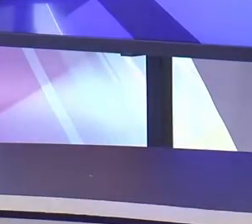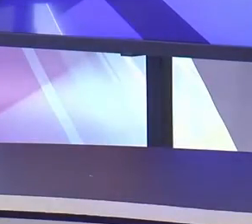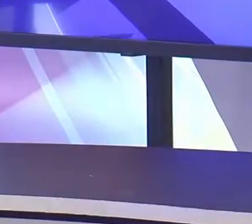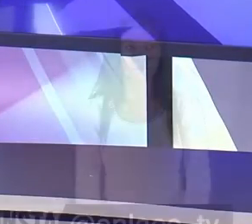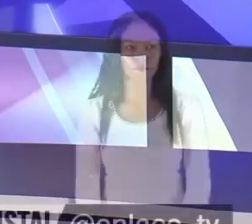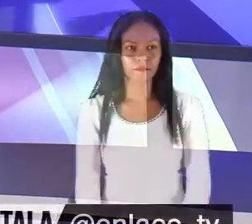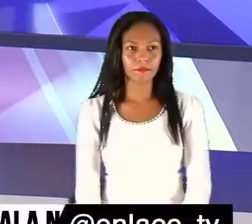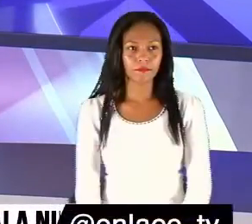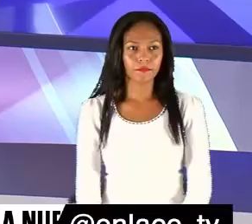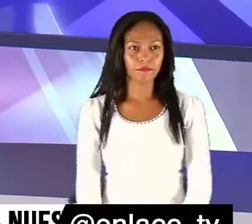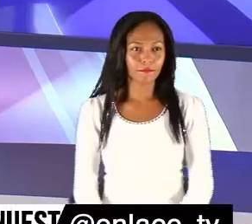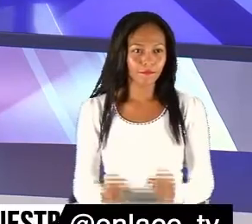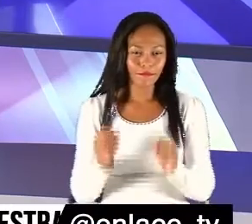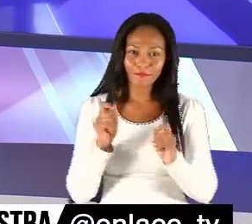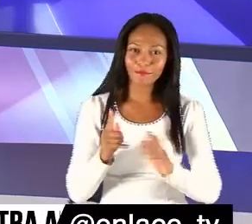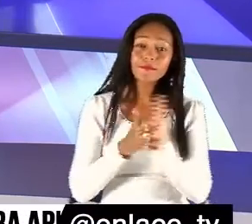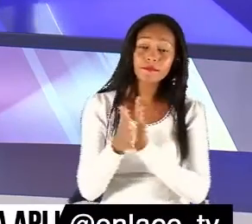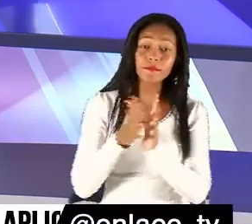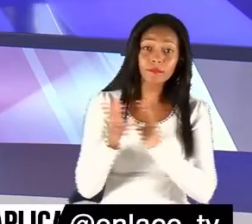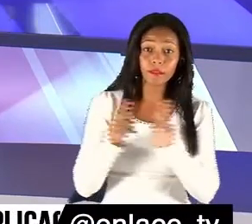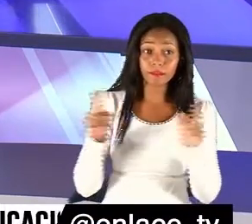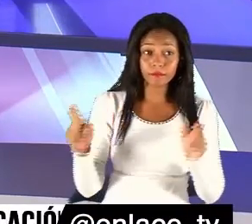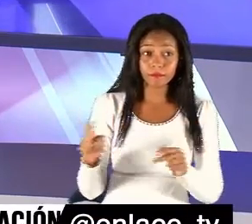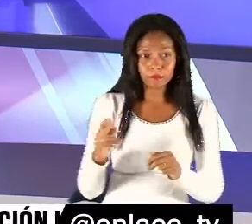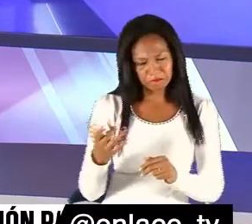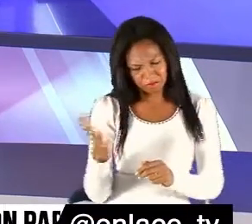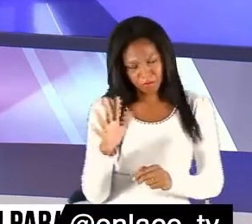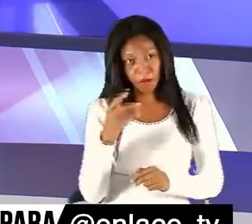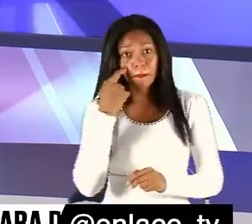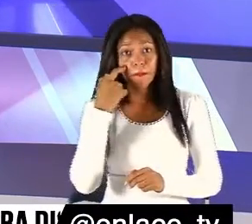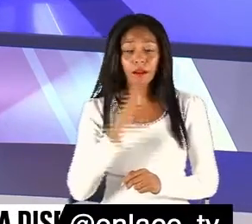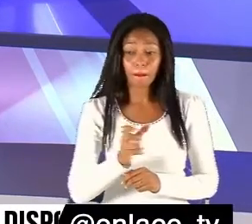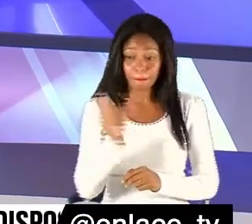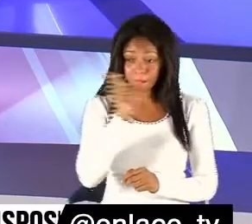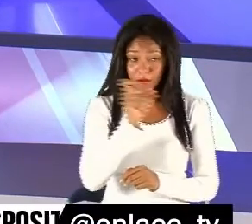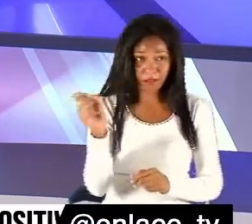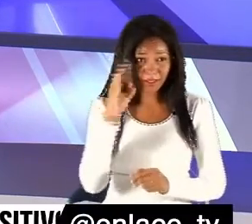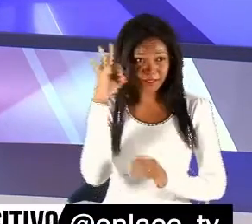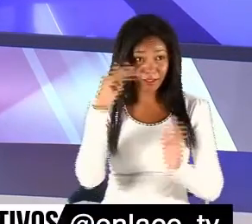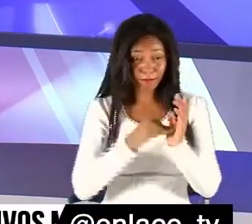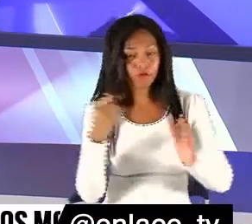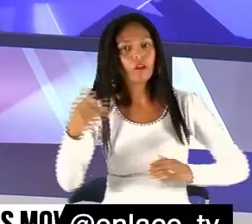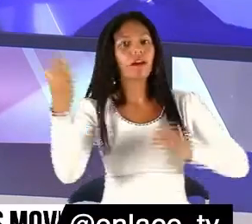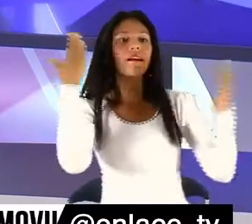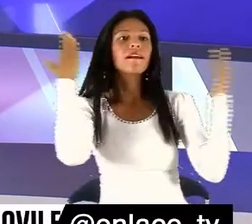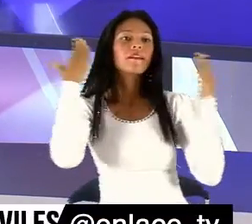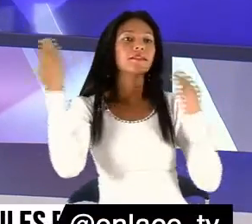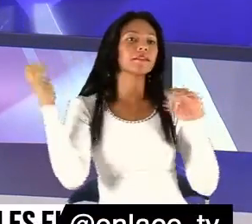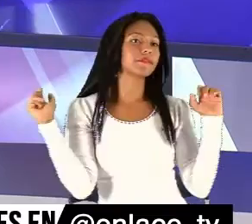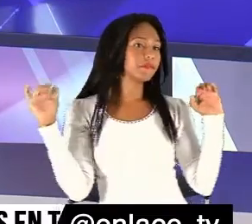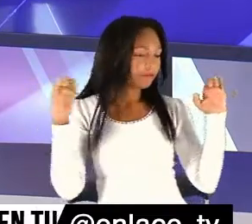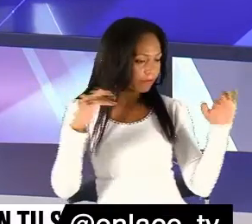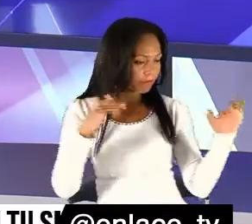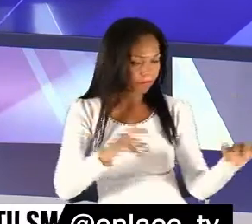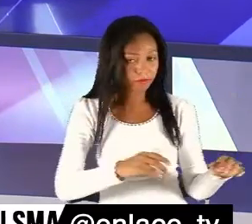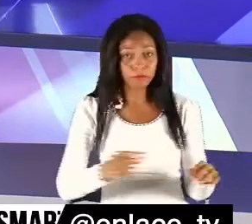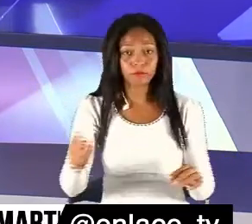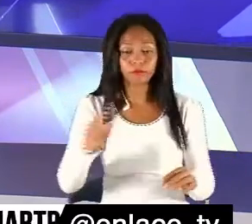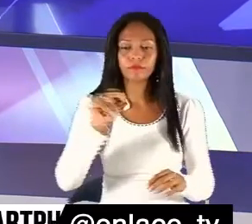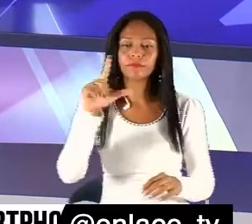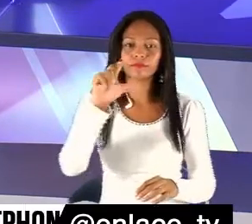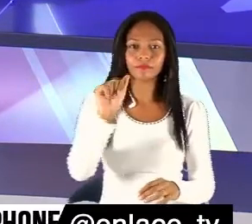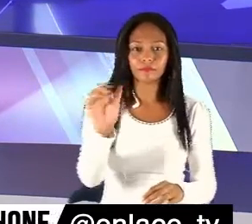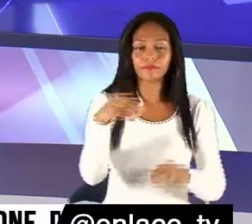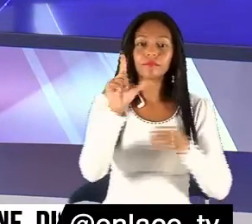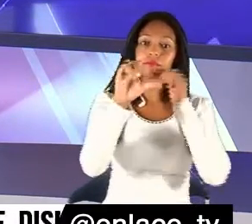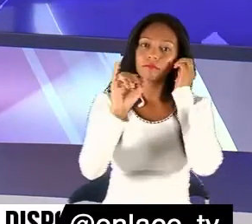Comenzamos con el desarrollo de nuestra información. Se calcula que unos 3.000 campesinos arribarán al sector de la Lizama para participar desde el próximo lunes festivo